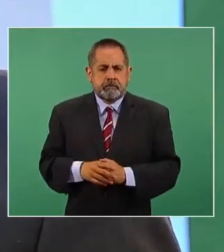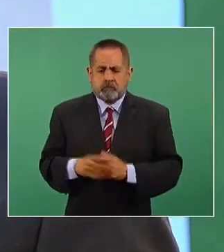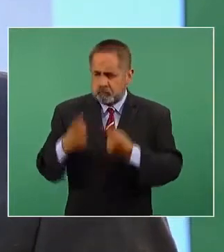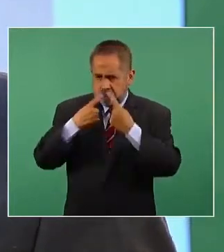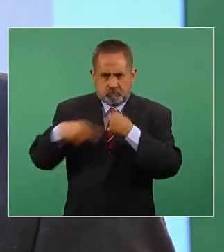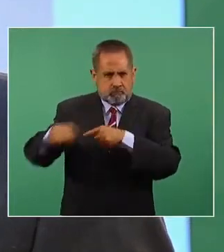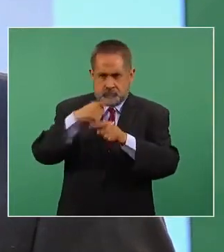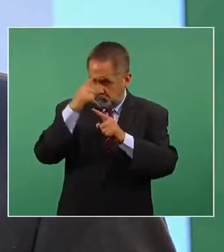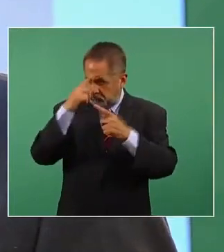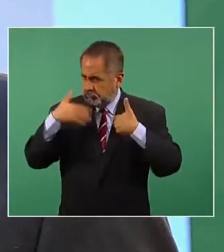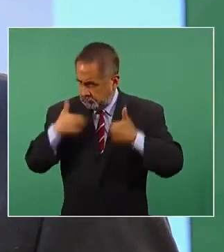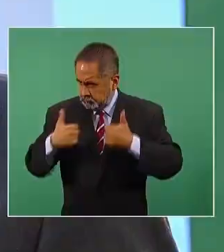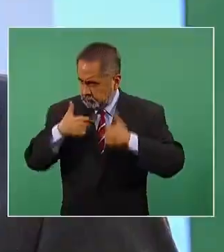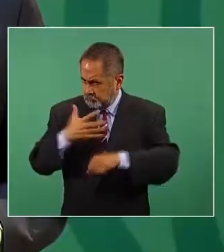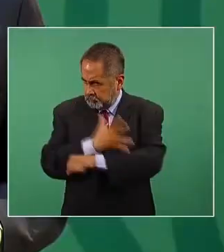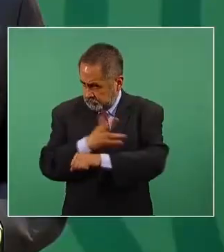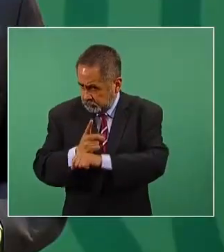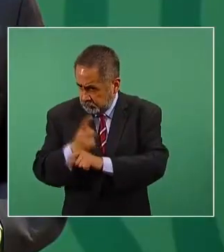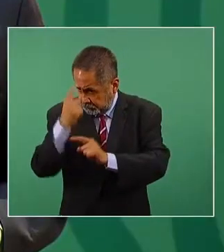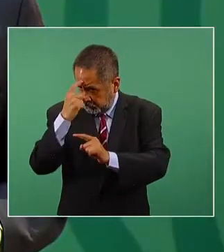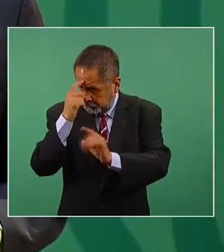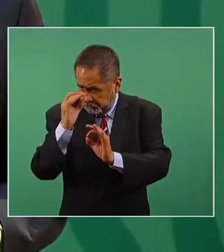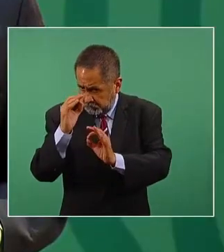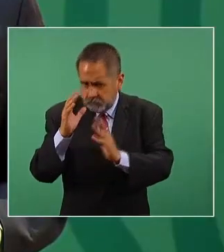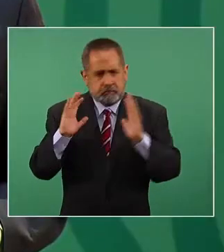de todos,